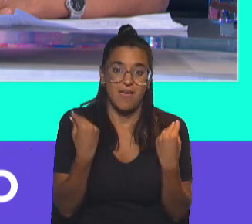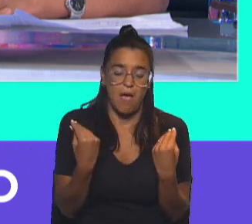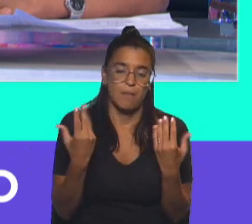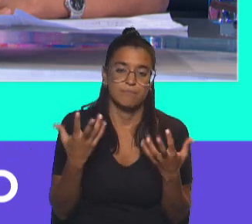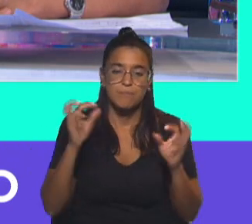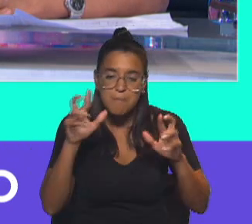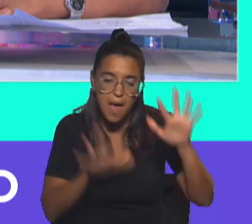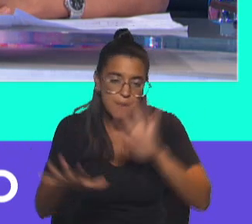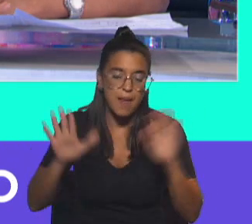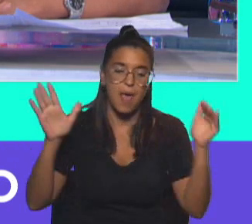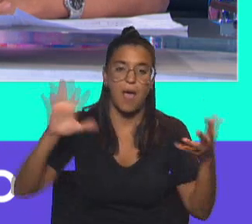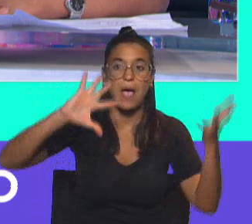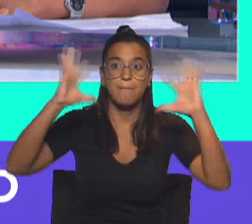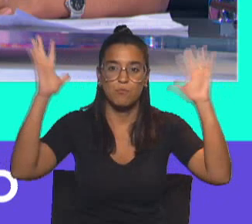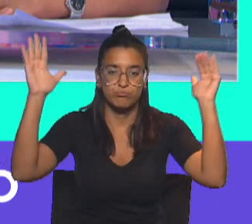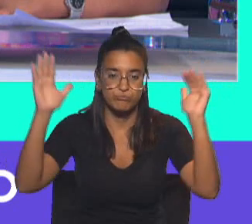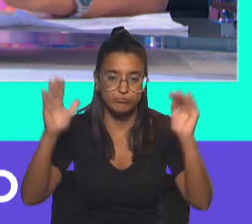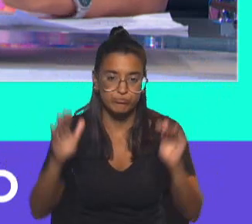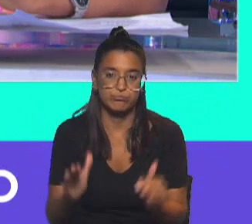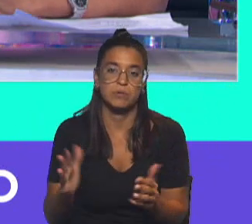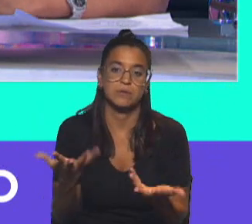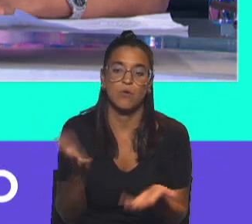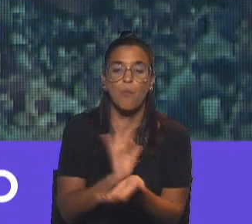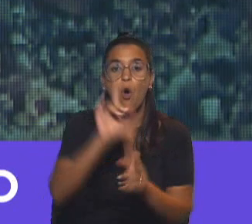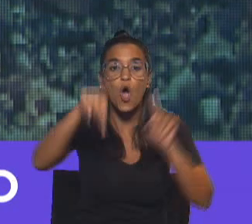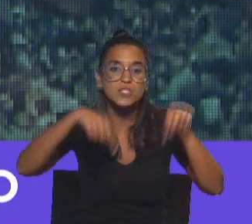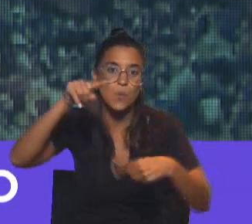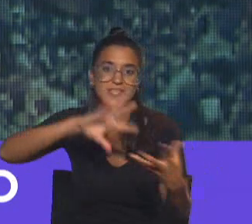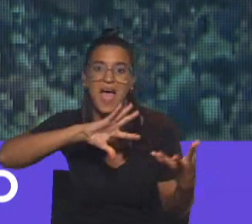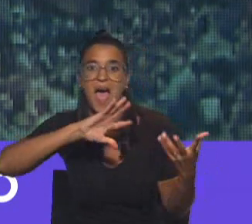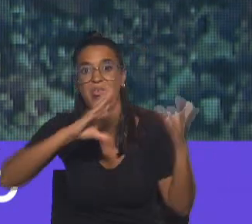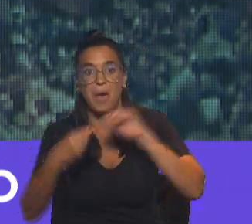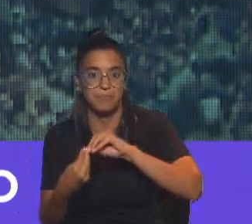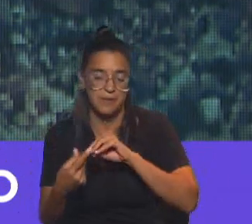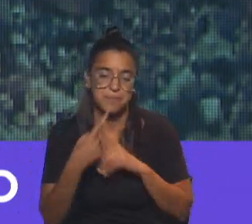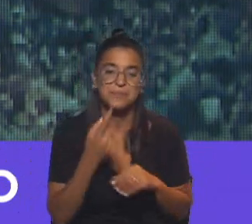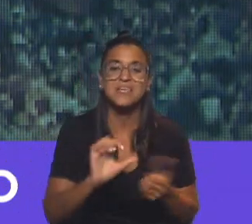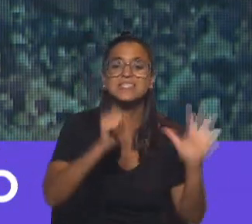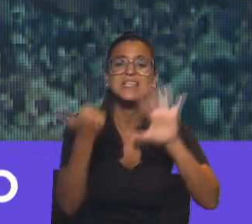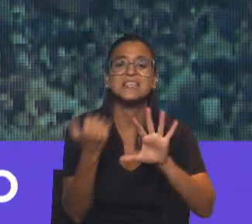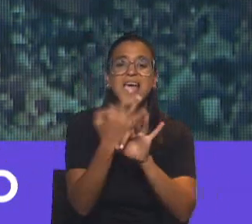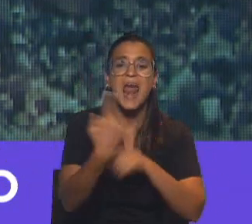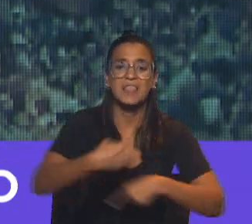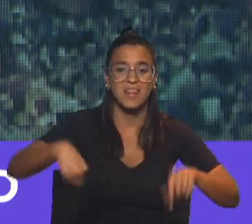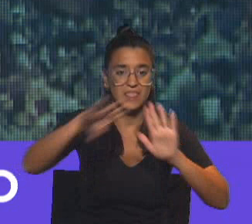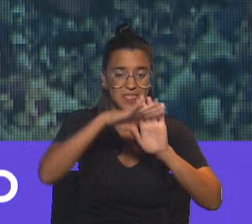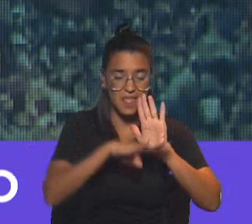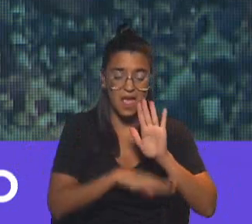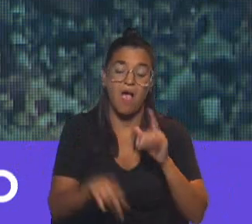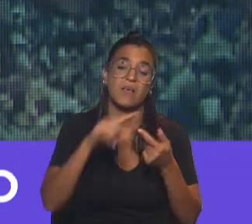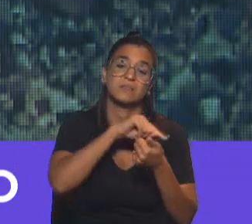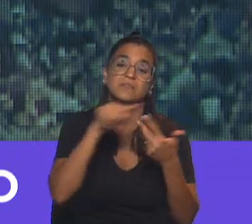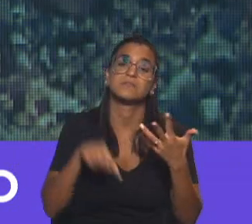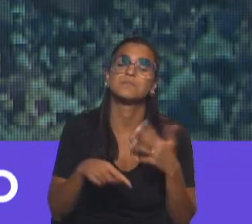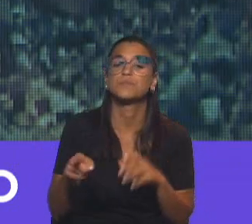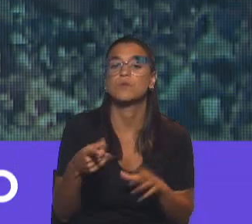cambio climático y adaptarse a sus consecuencias, ¿no? Y señalan 6 características que relacionan a los pueblos